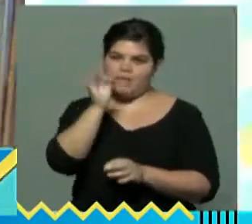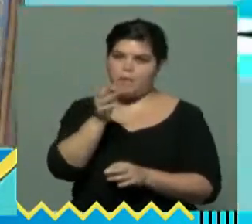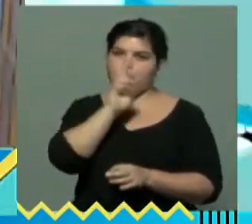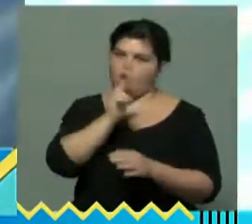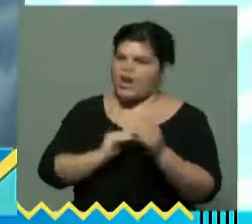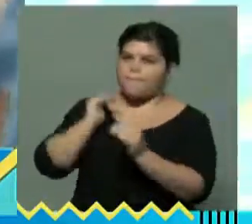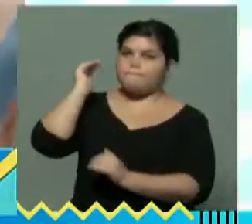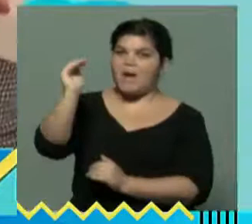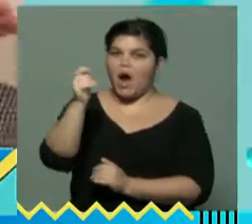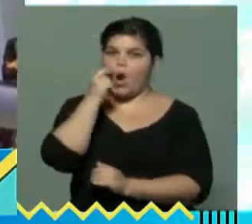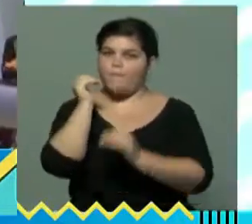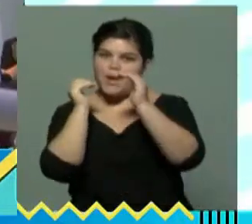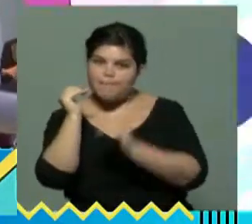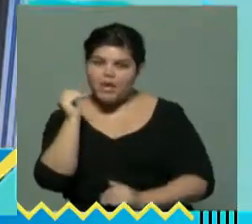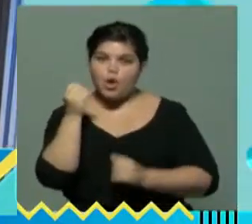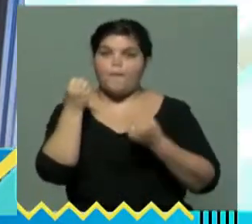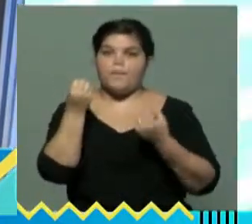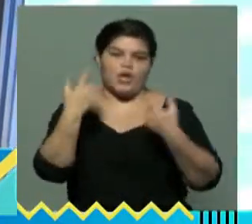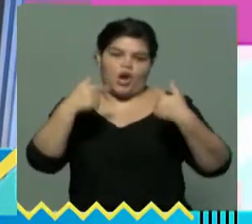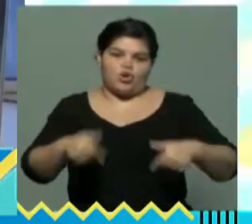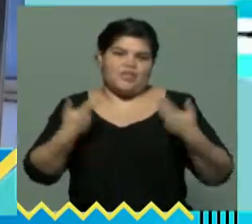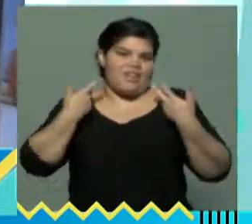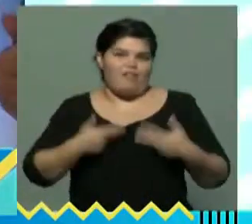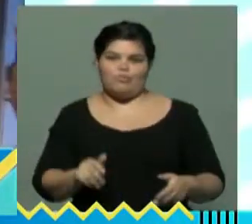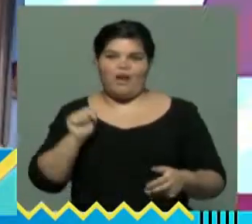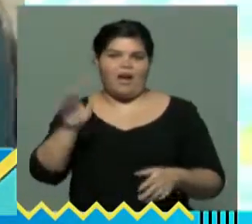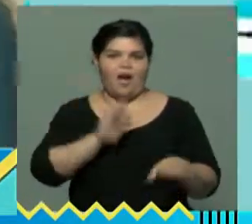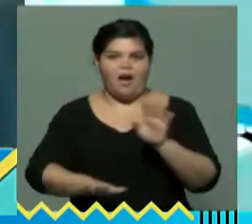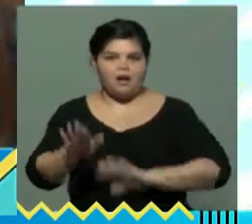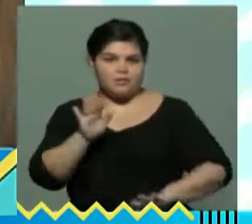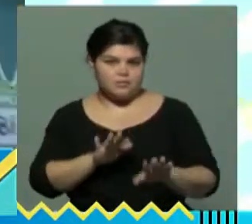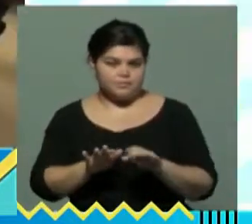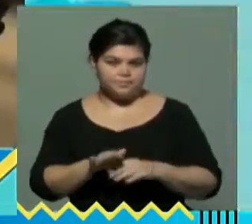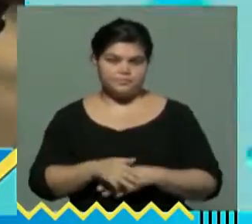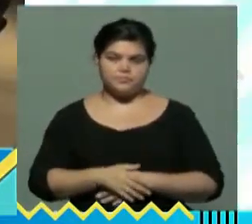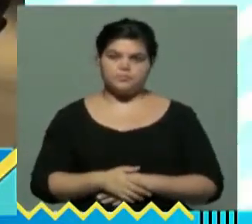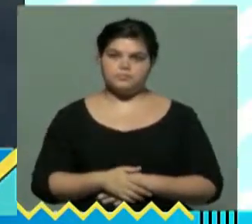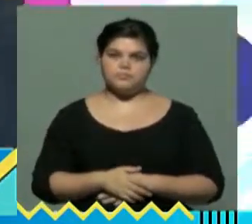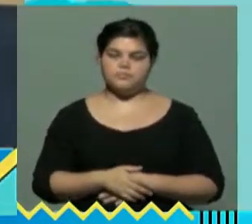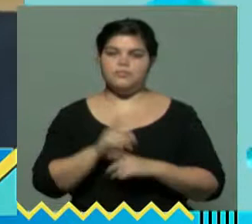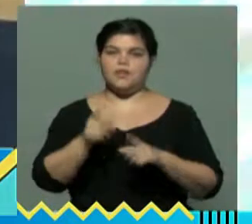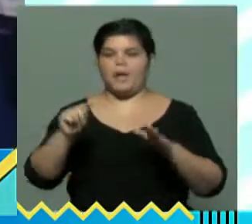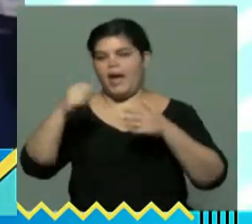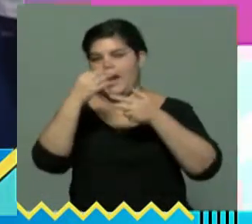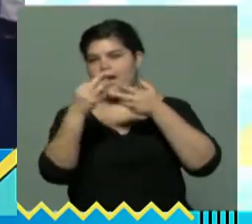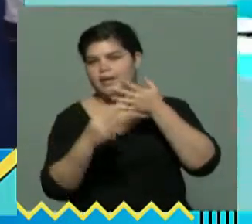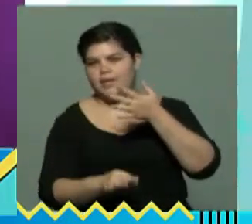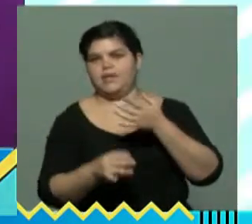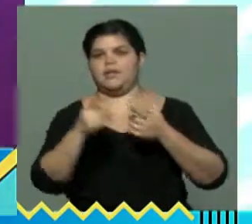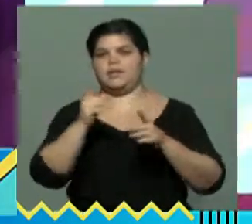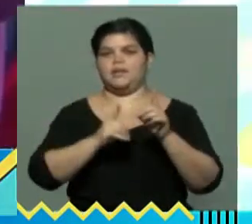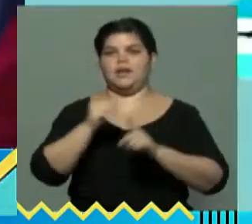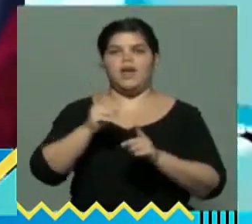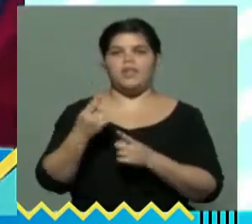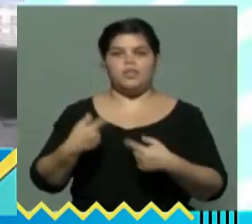por muchas de las naturalezas que se realizan y algunas de las características que tiene de la